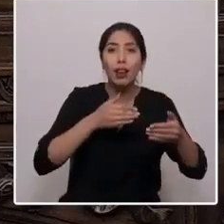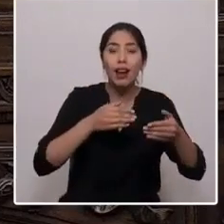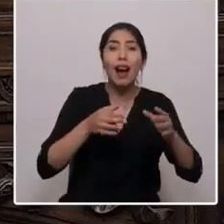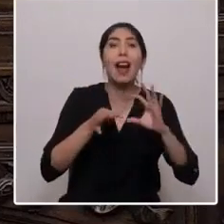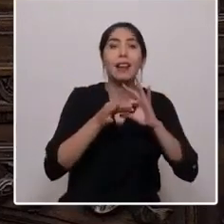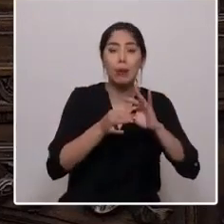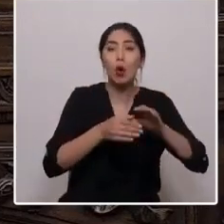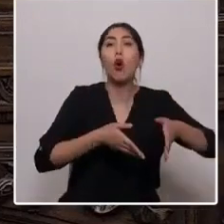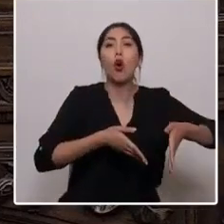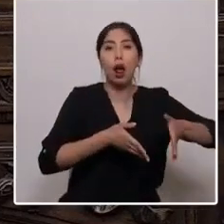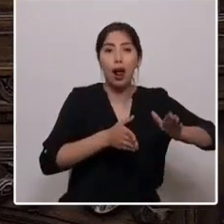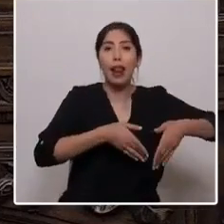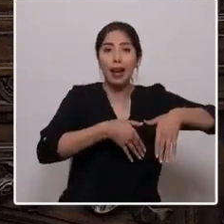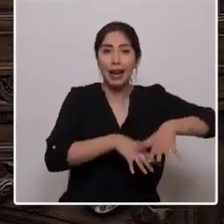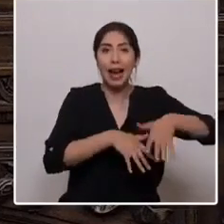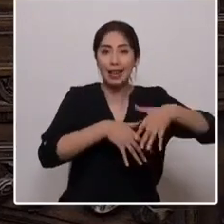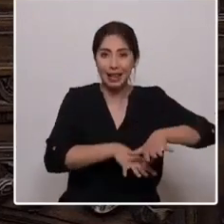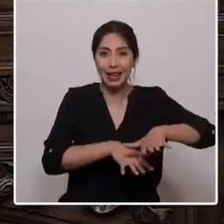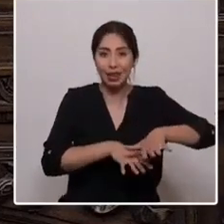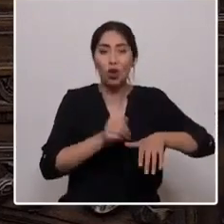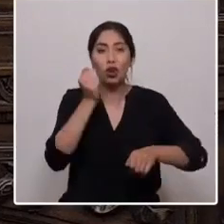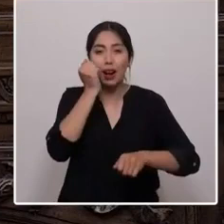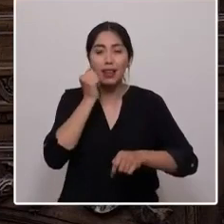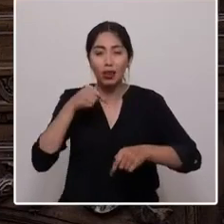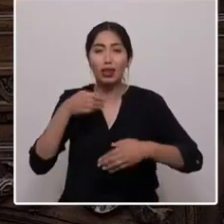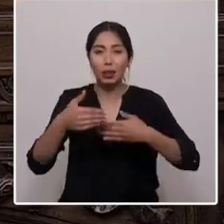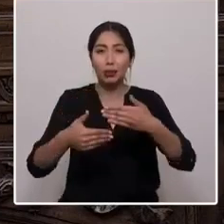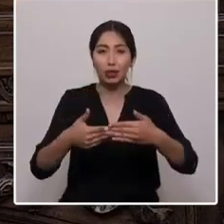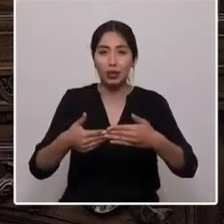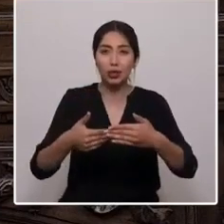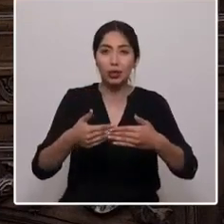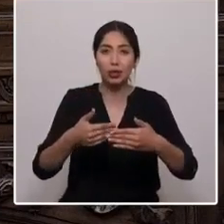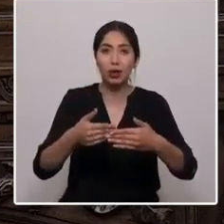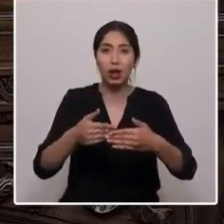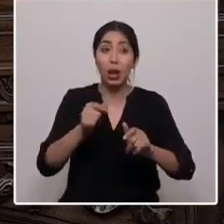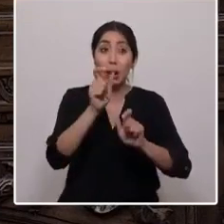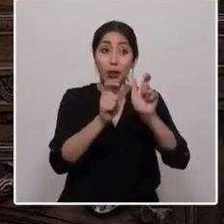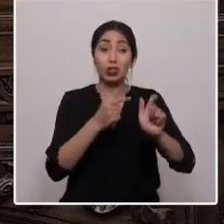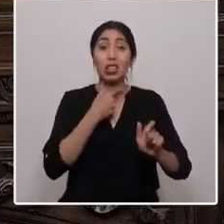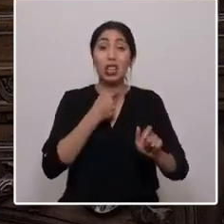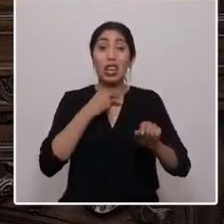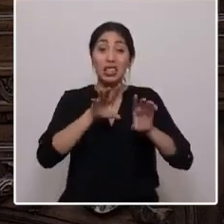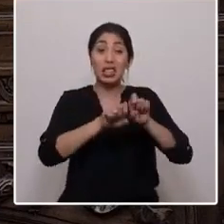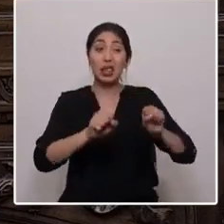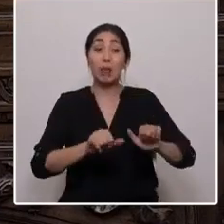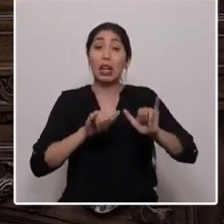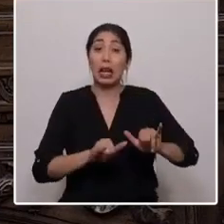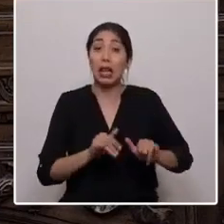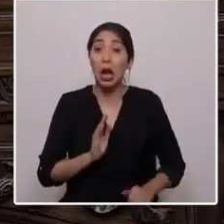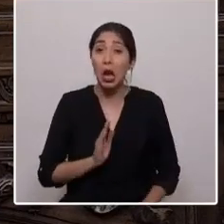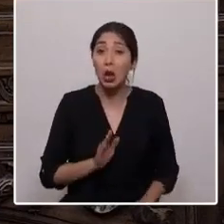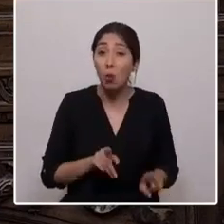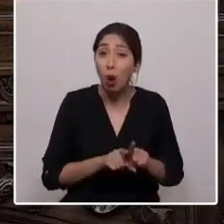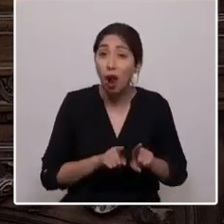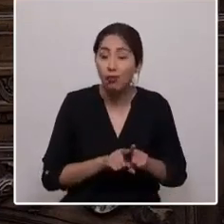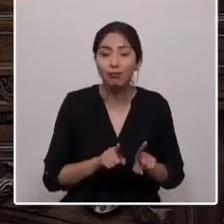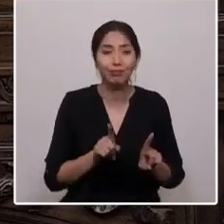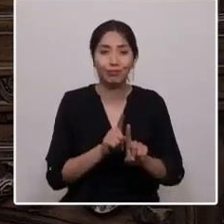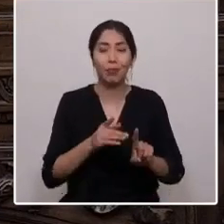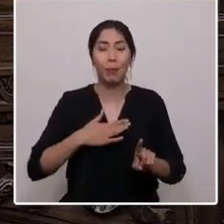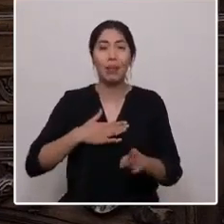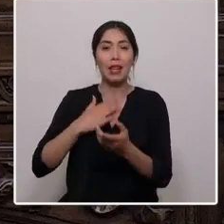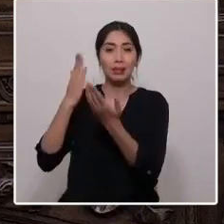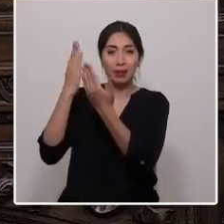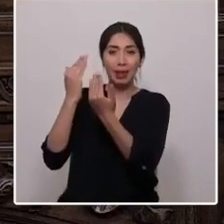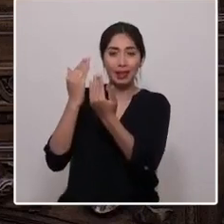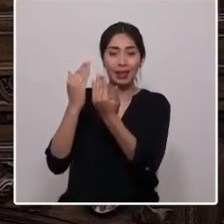quienes quieren que este sistema siga igual mi esperanza está puesta en que manteniéndonos juntos y